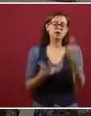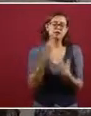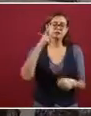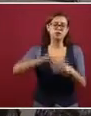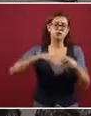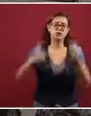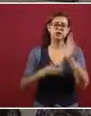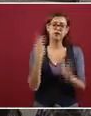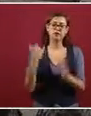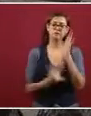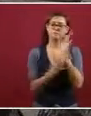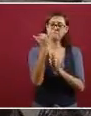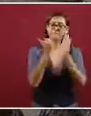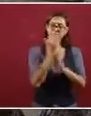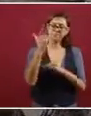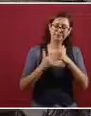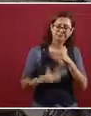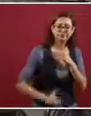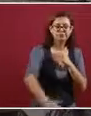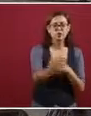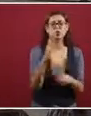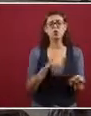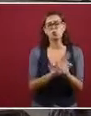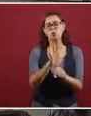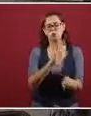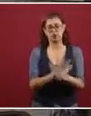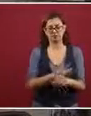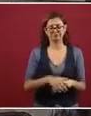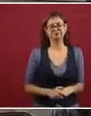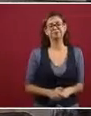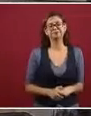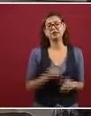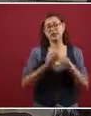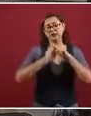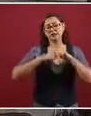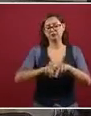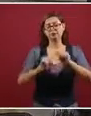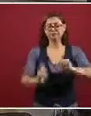Cuando nosotros llegamos, el diagnóstico que recibimos al llegar fue de